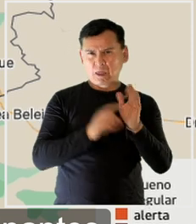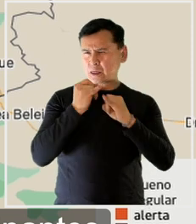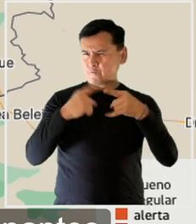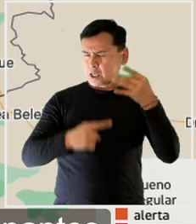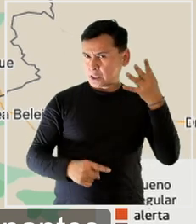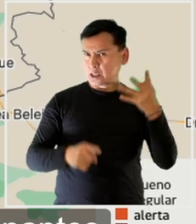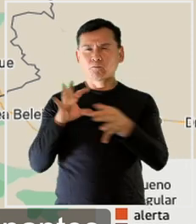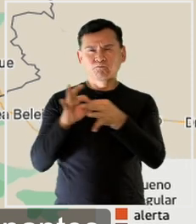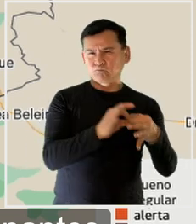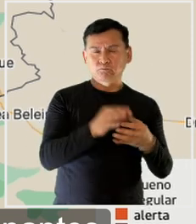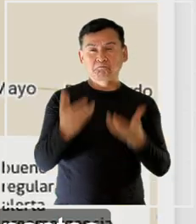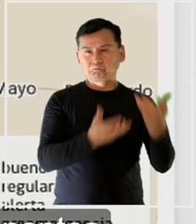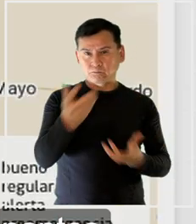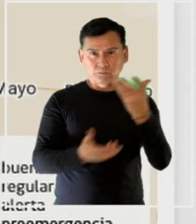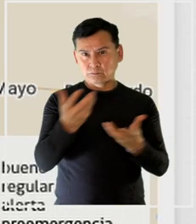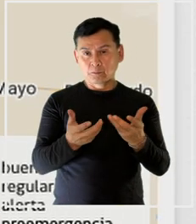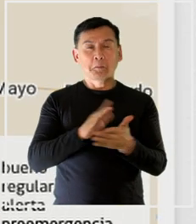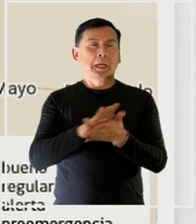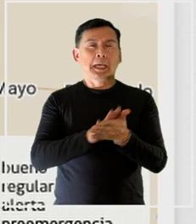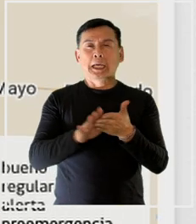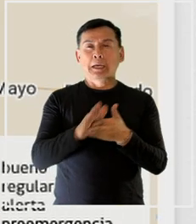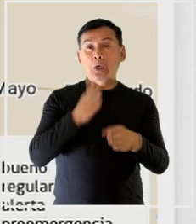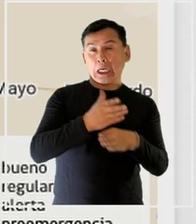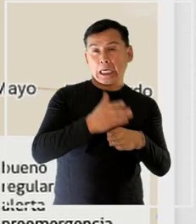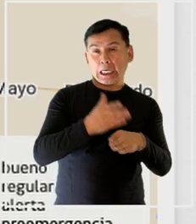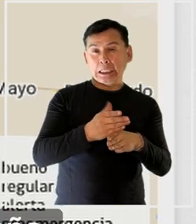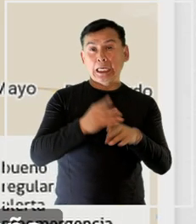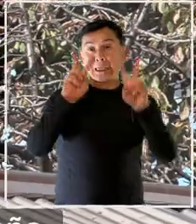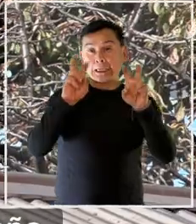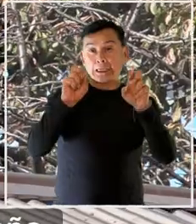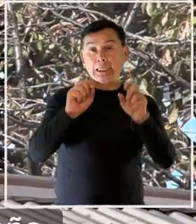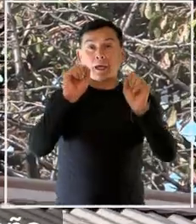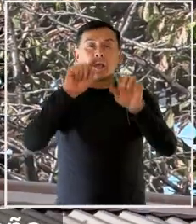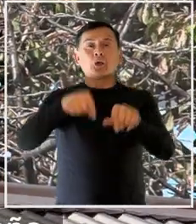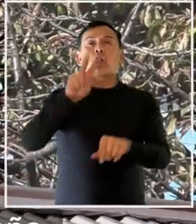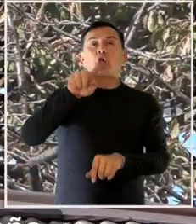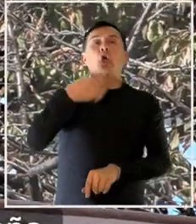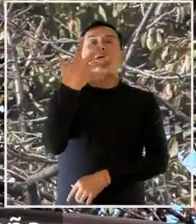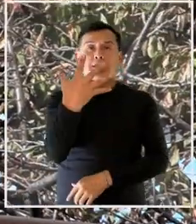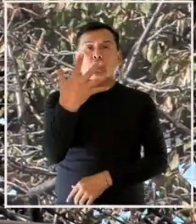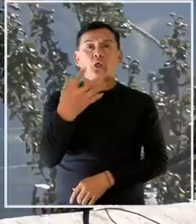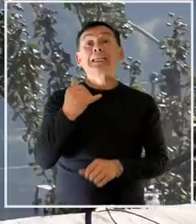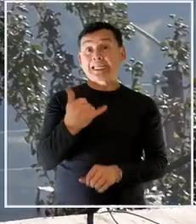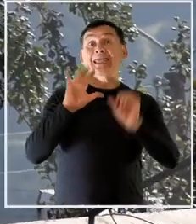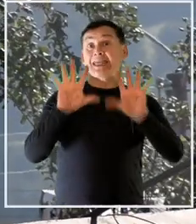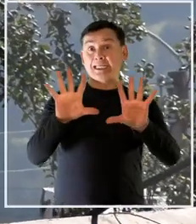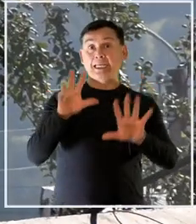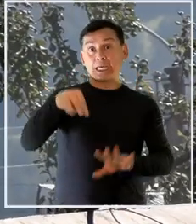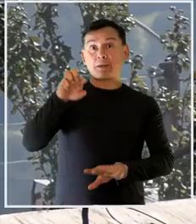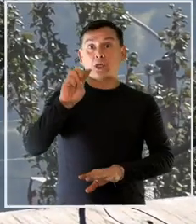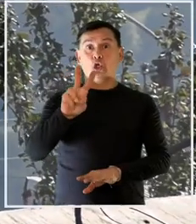normativas chilenas regulan diversos contaminantes originados en procesos de combustión. Para el caso de la combustión residencial de leña, regulan el